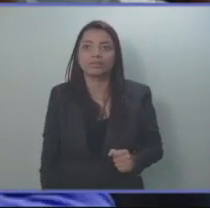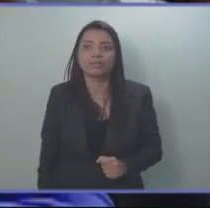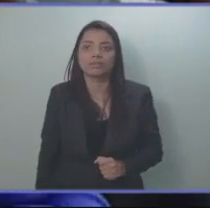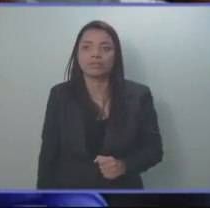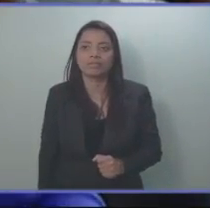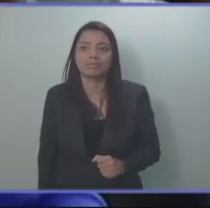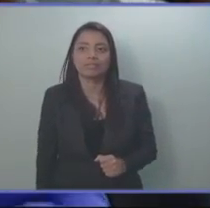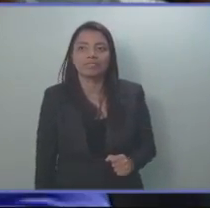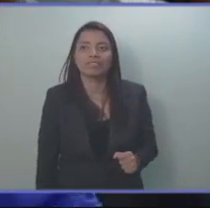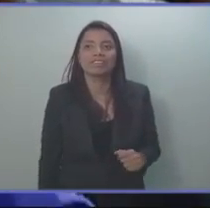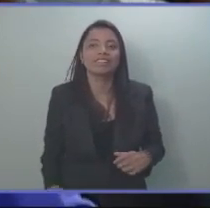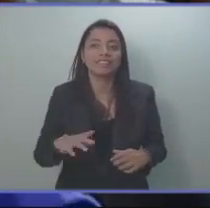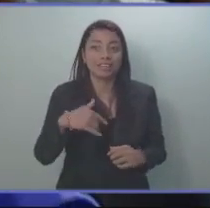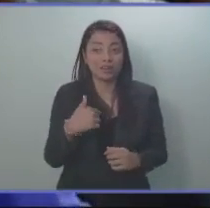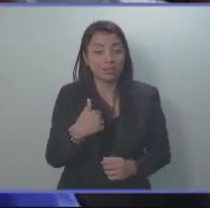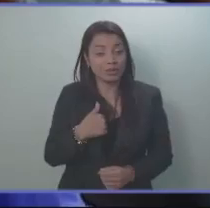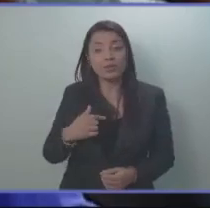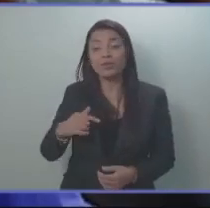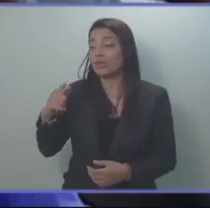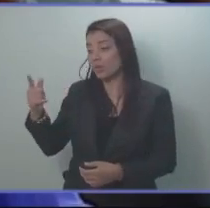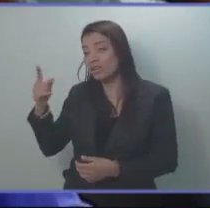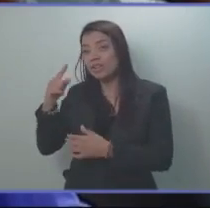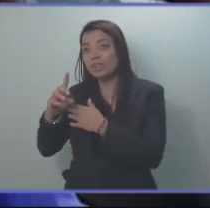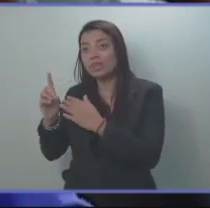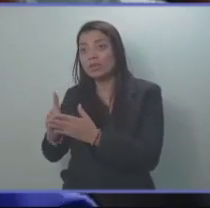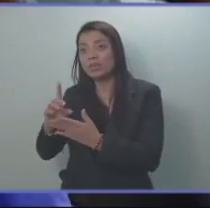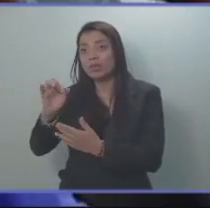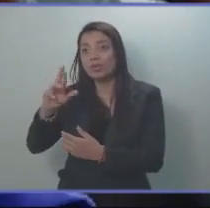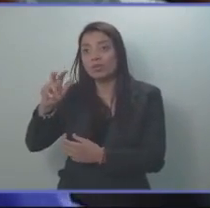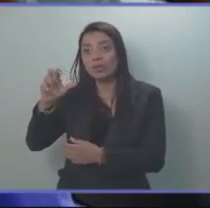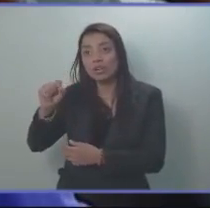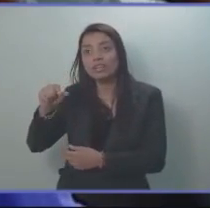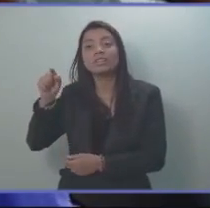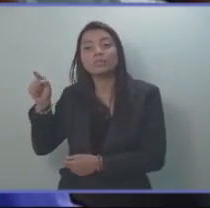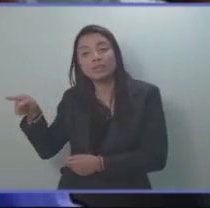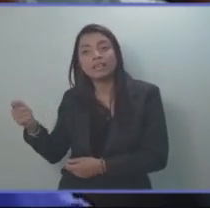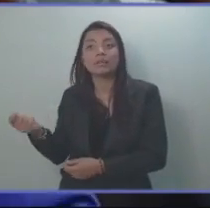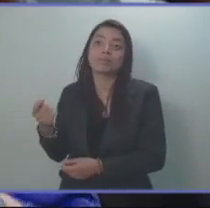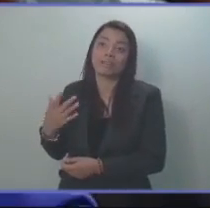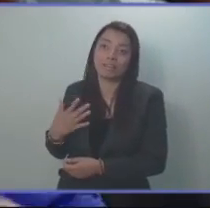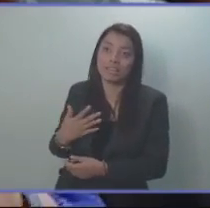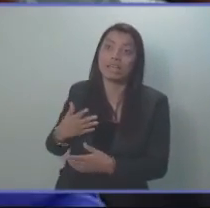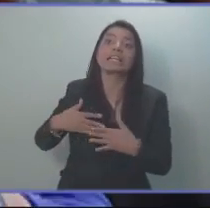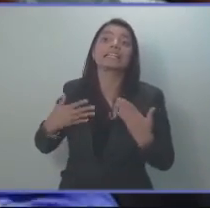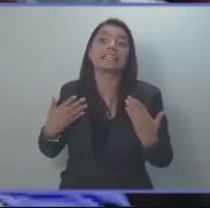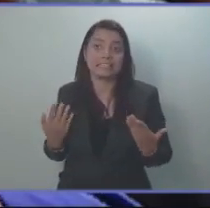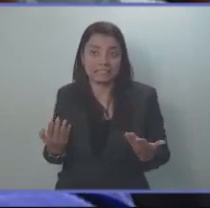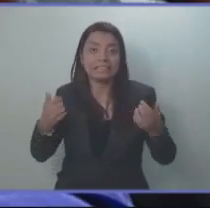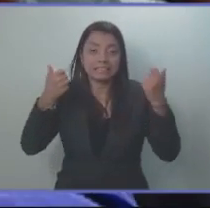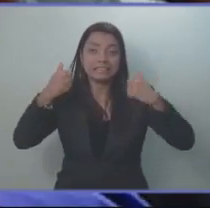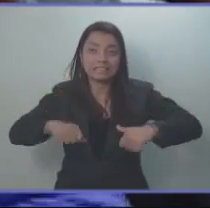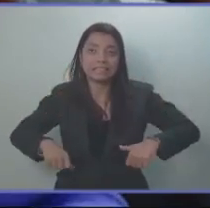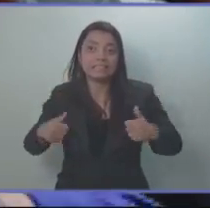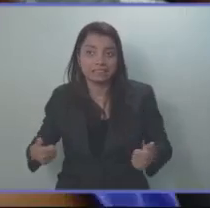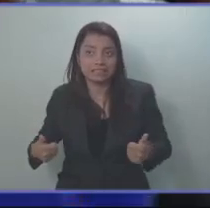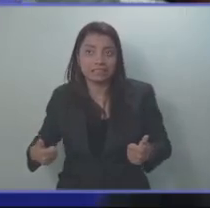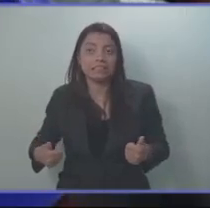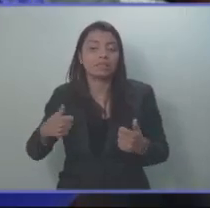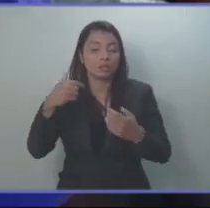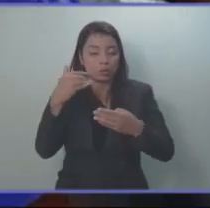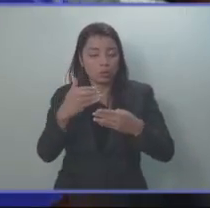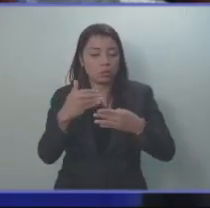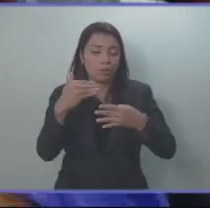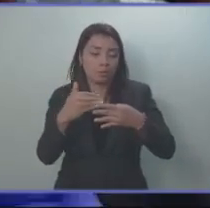Porque he dado mi voto de confianza al diputado Flores, porque él me dijo de que sí, que estaba de acuerdo, que una por